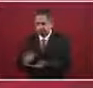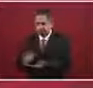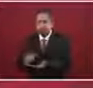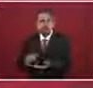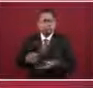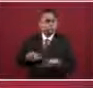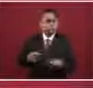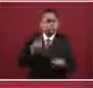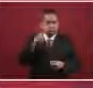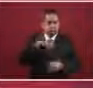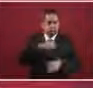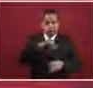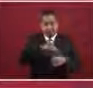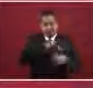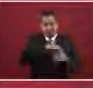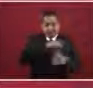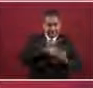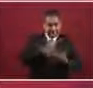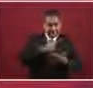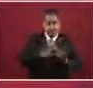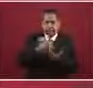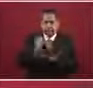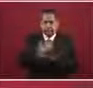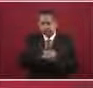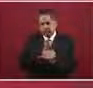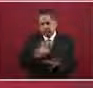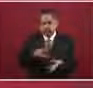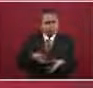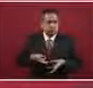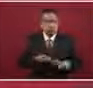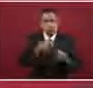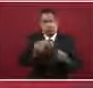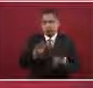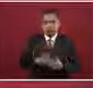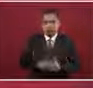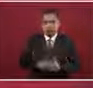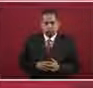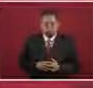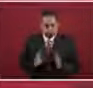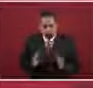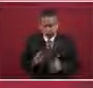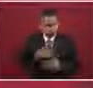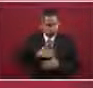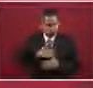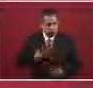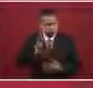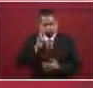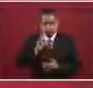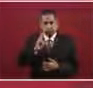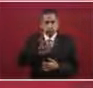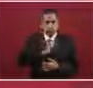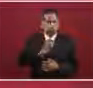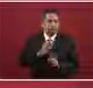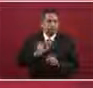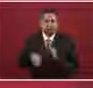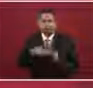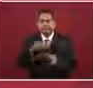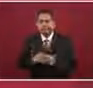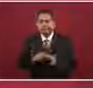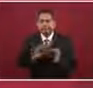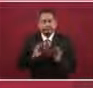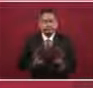los procesos electorales. Estamos dispuestos y ya estamos